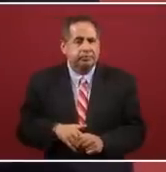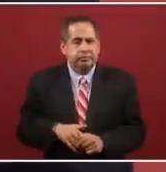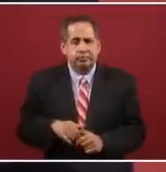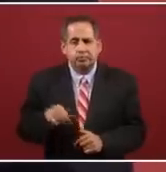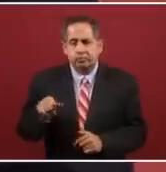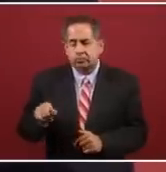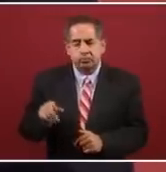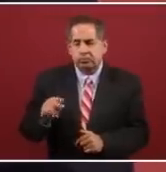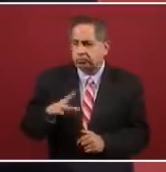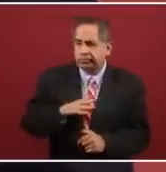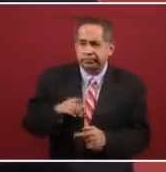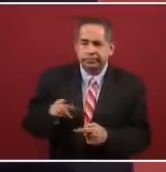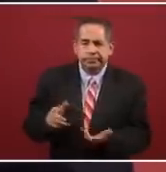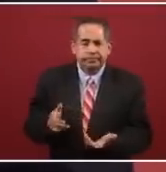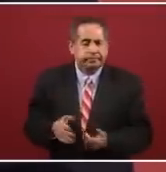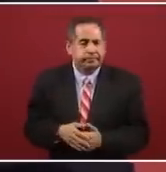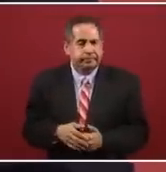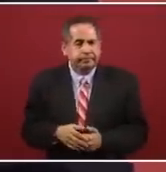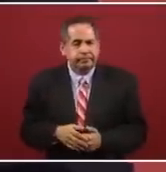No hubo